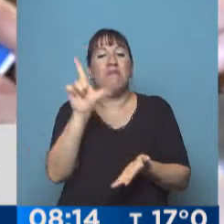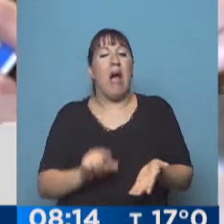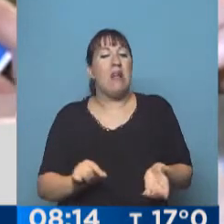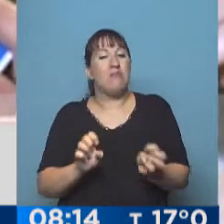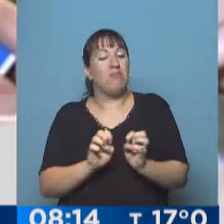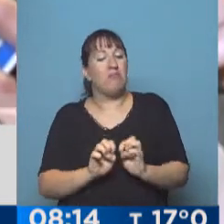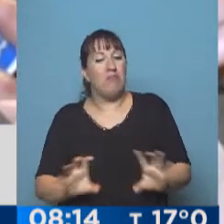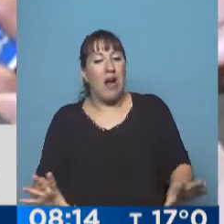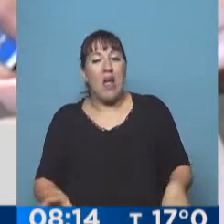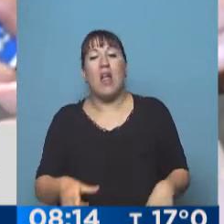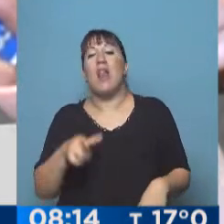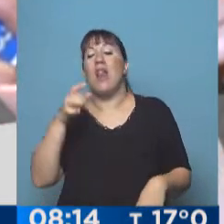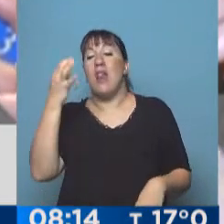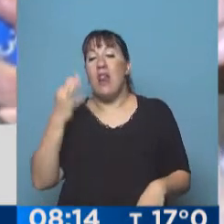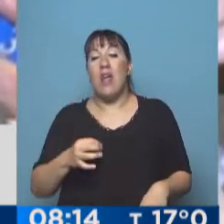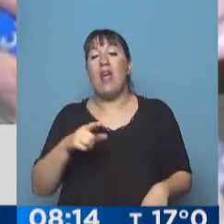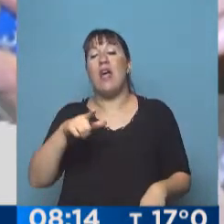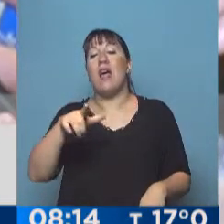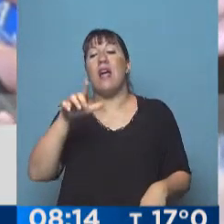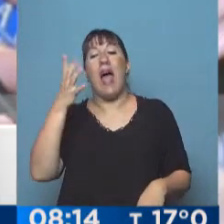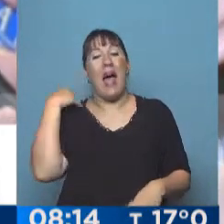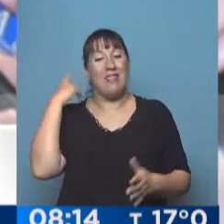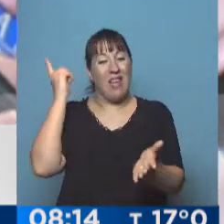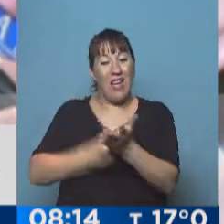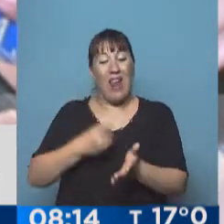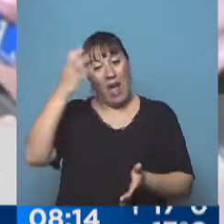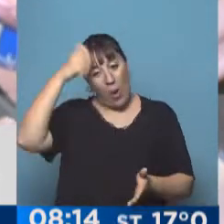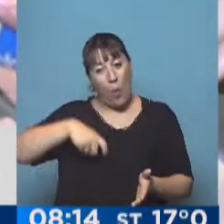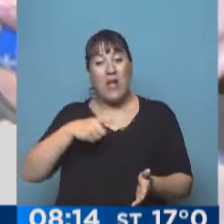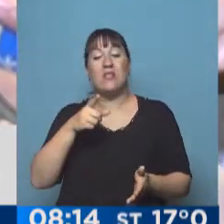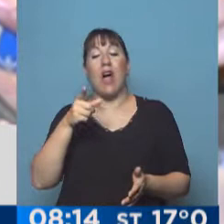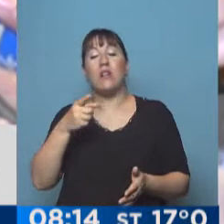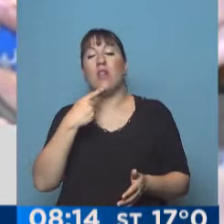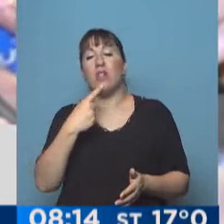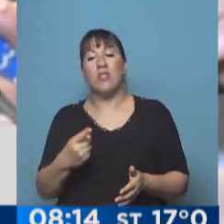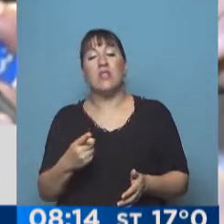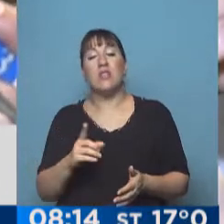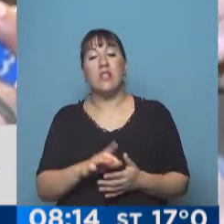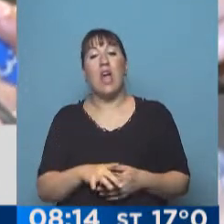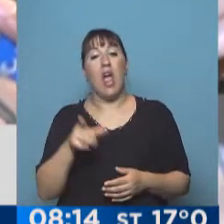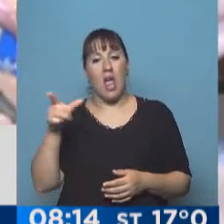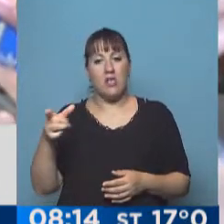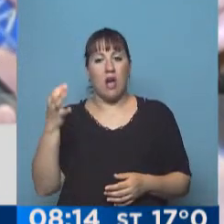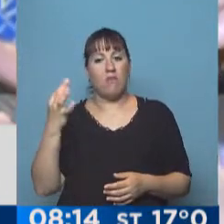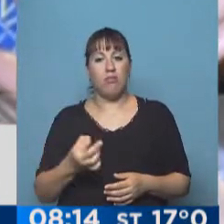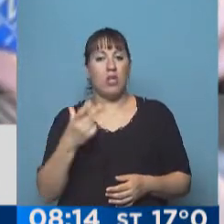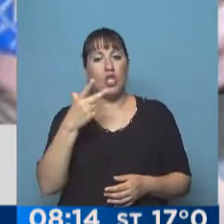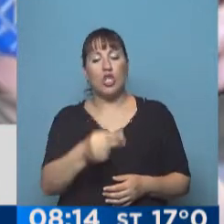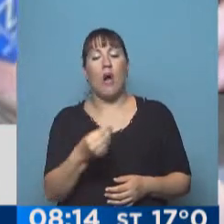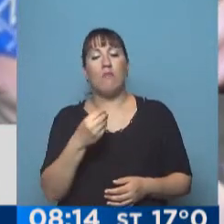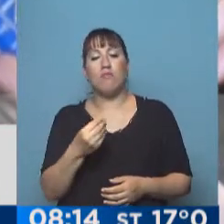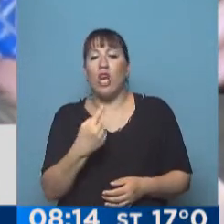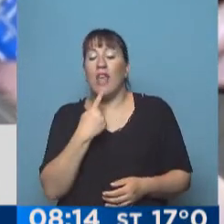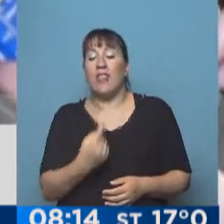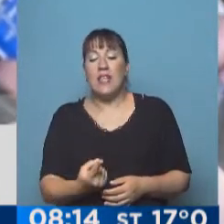la doctora higthon de nolasco en el propio fallo dice algo que es para tenerlo en cuenta este ella se opone porque en parte porque